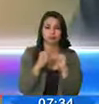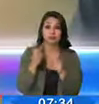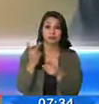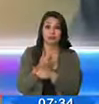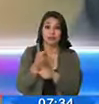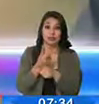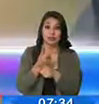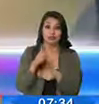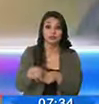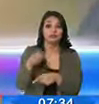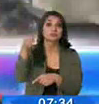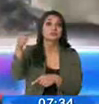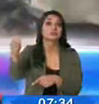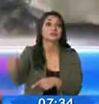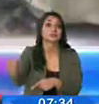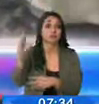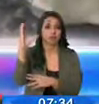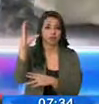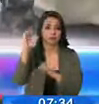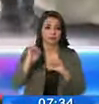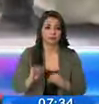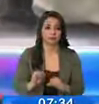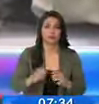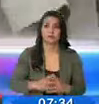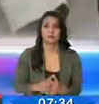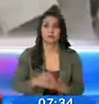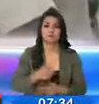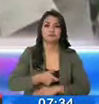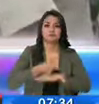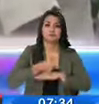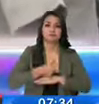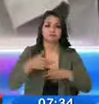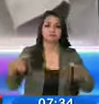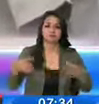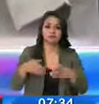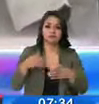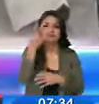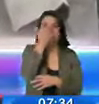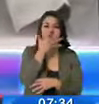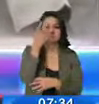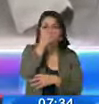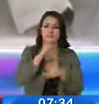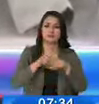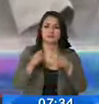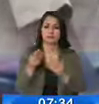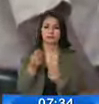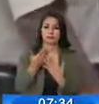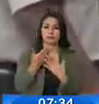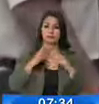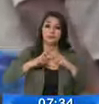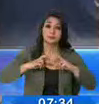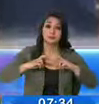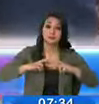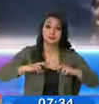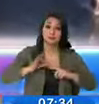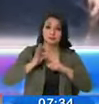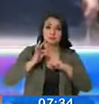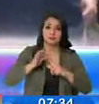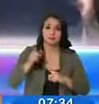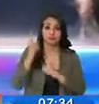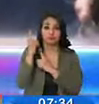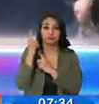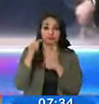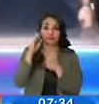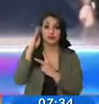al otro lado de nuestro país. El Estado Mayor conformado en San Lorenzo trabajaría con diferente información de inteligencia recopilada por Fuerzas